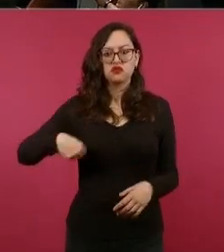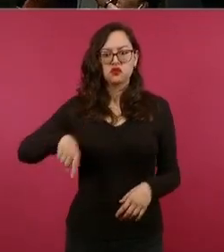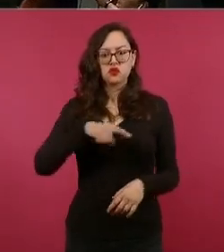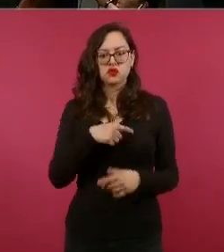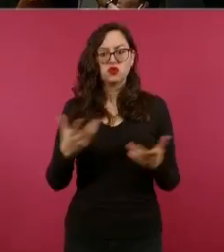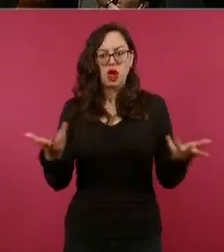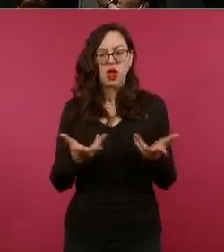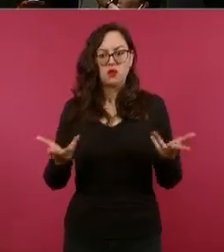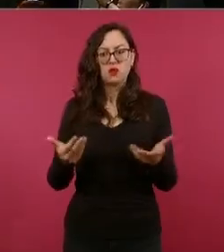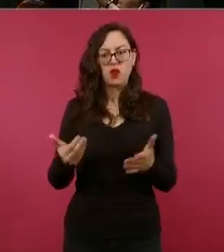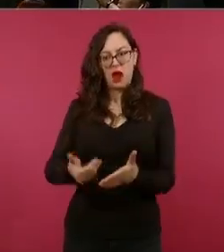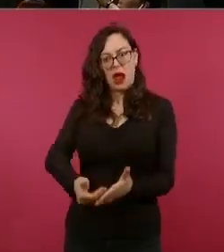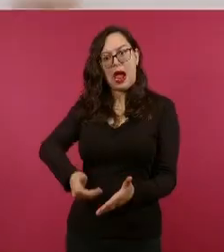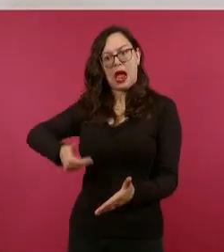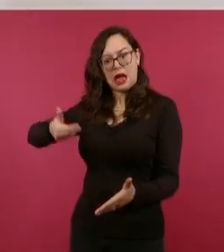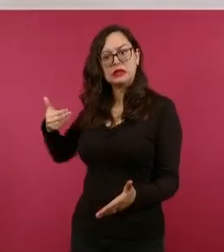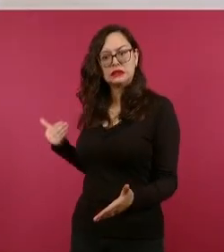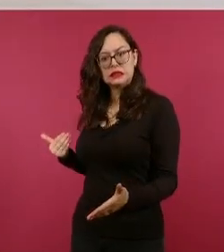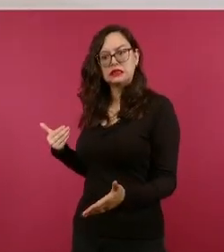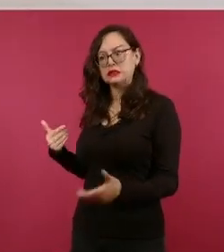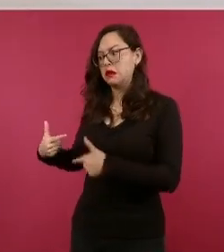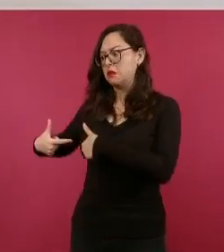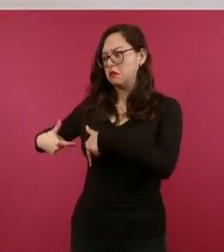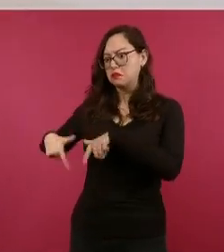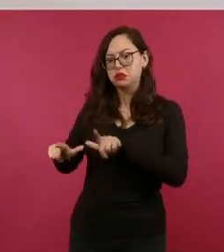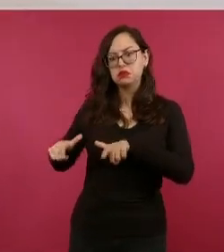solo se edita, se quita.